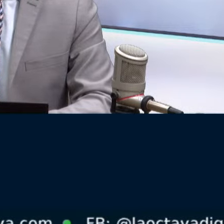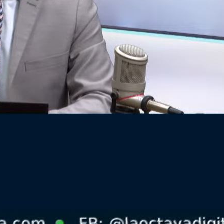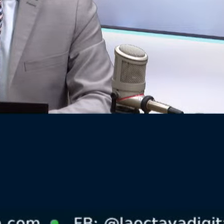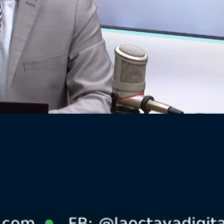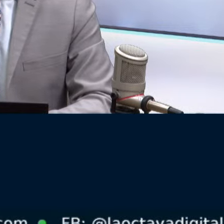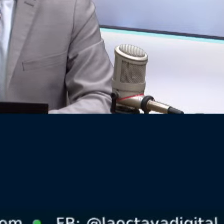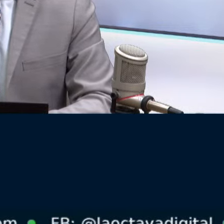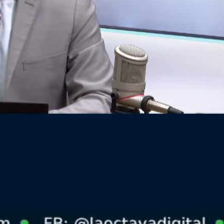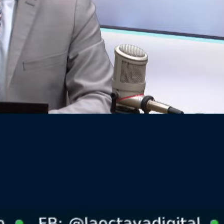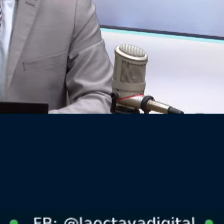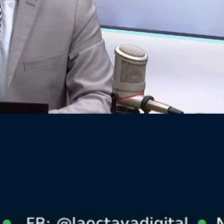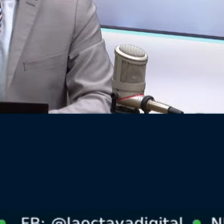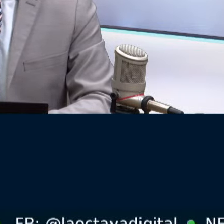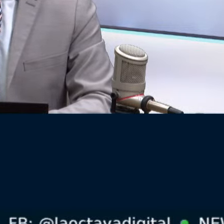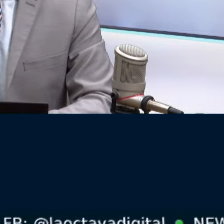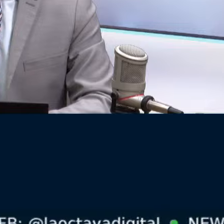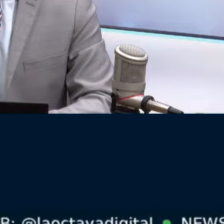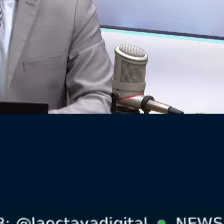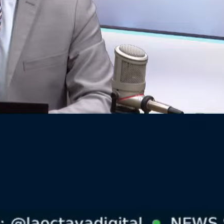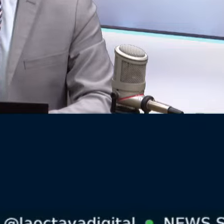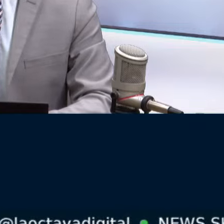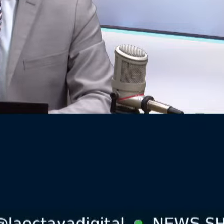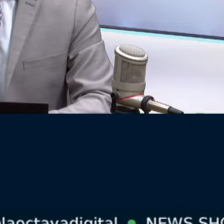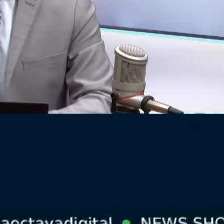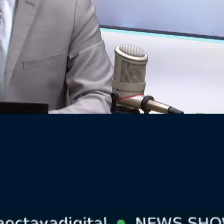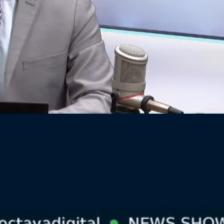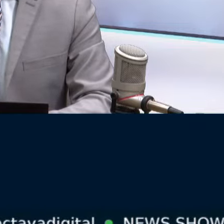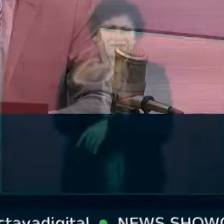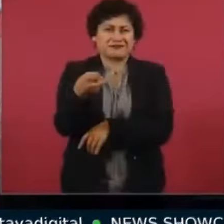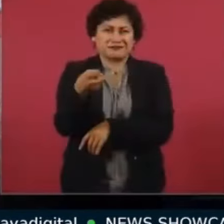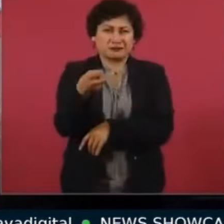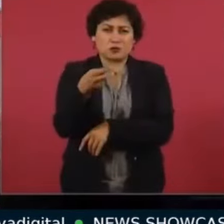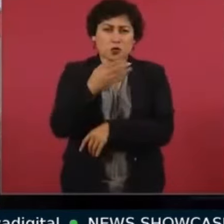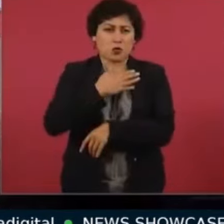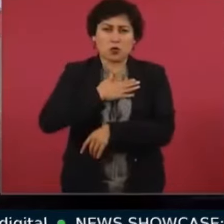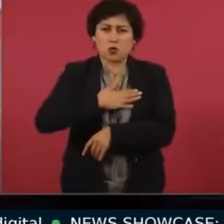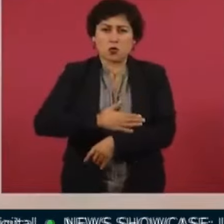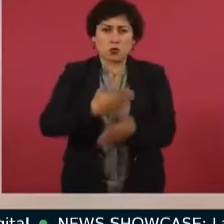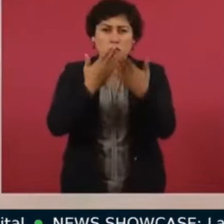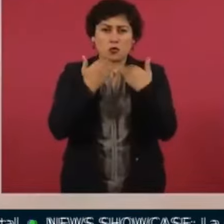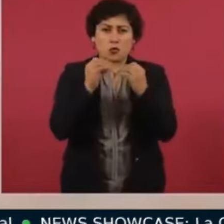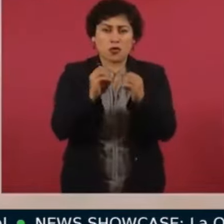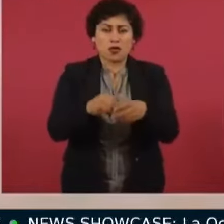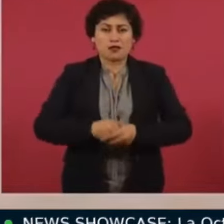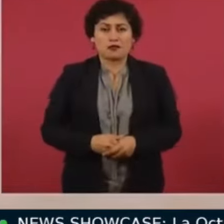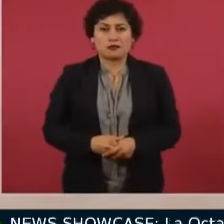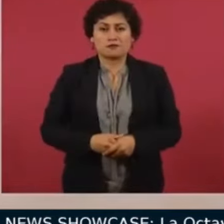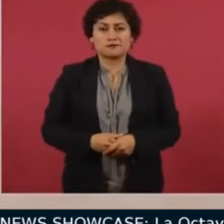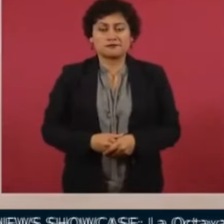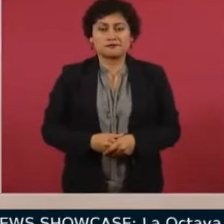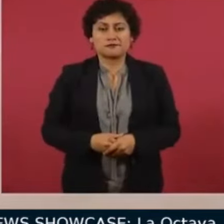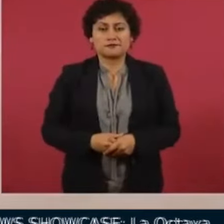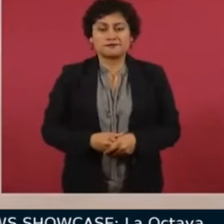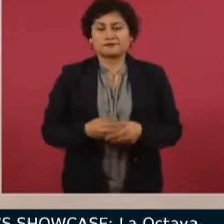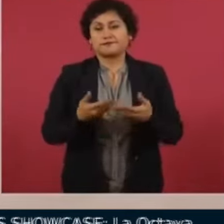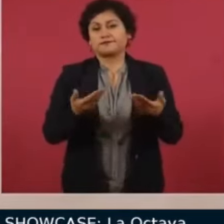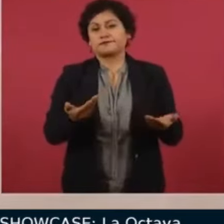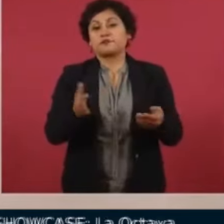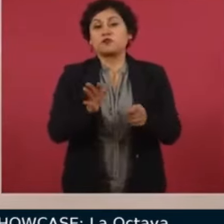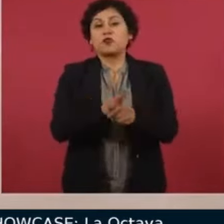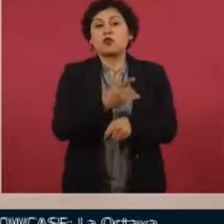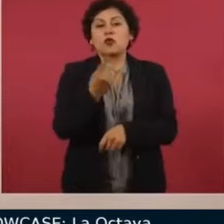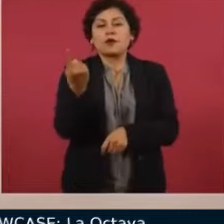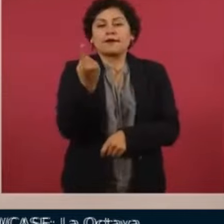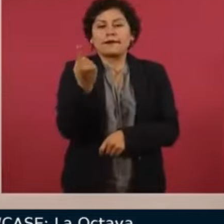investigaciones es simplemente se trató un error humano, que tal vez no hubo dolo, simplemente alguien olvidó cumplir con alguno de los pasos de